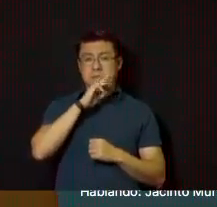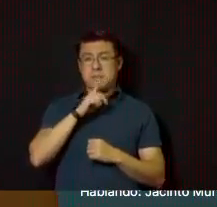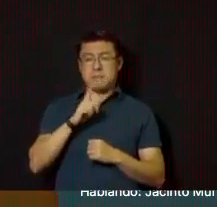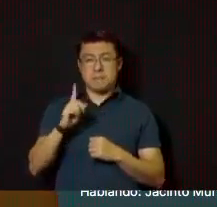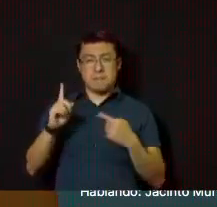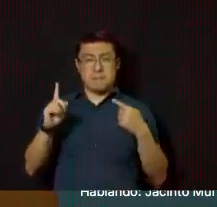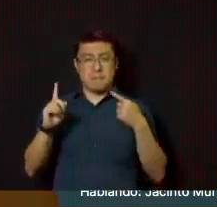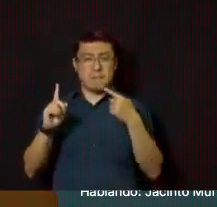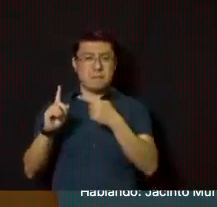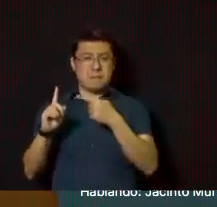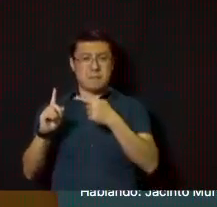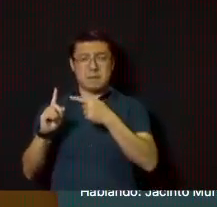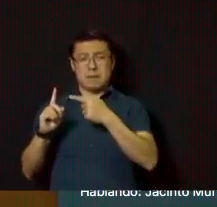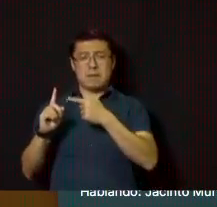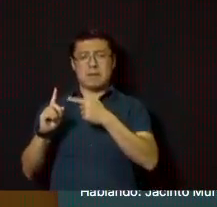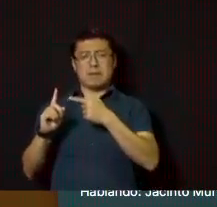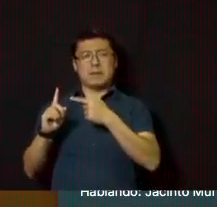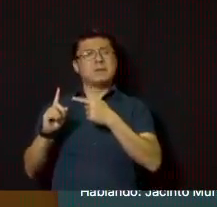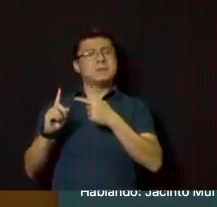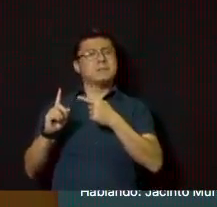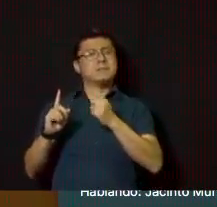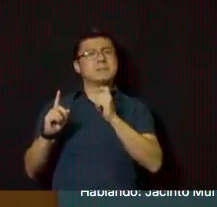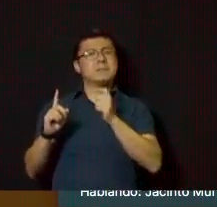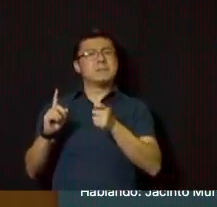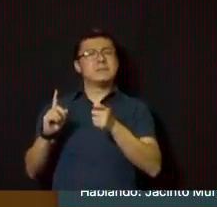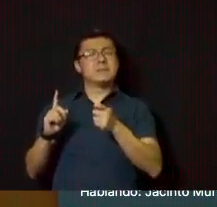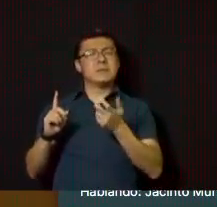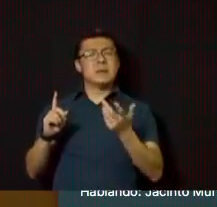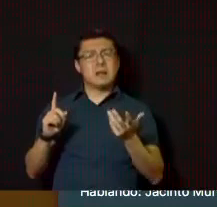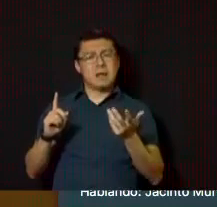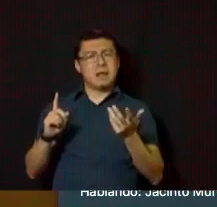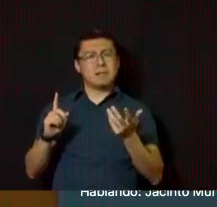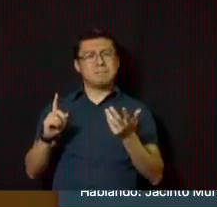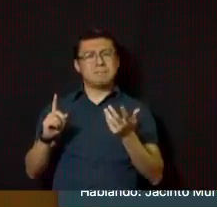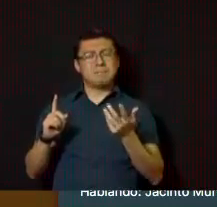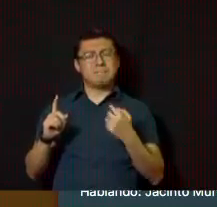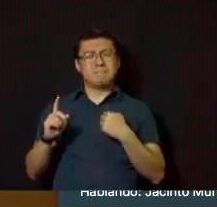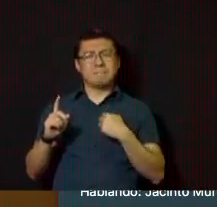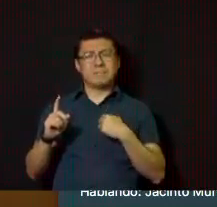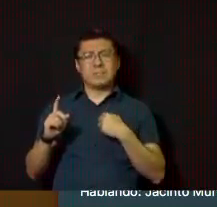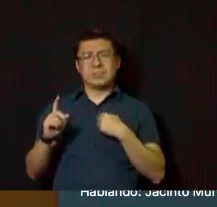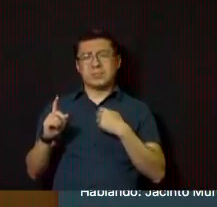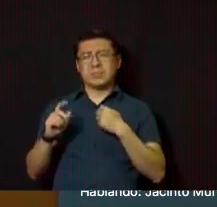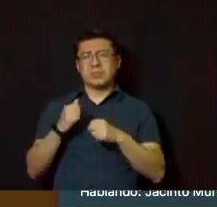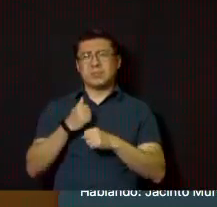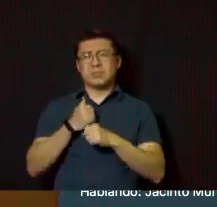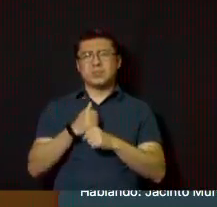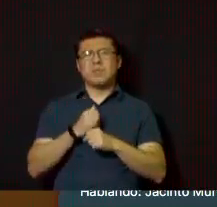porque estaba en un momento así, ¿no? De crecimiento.